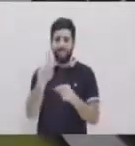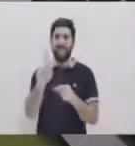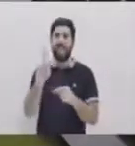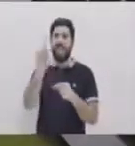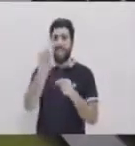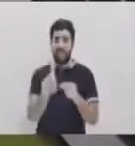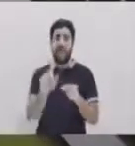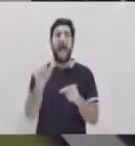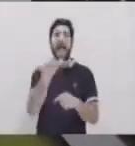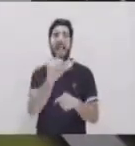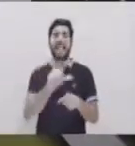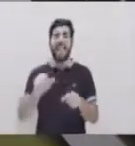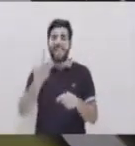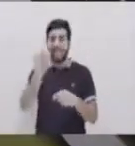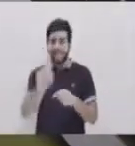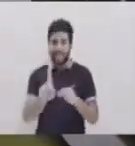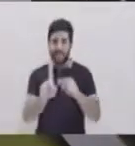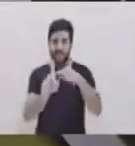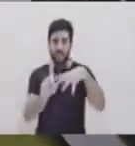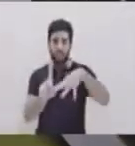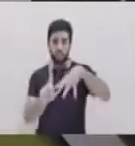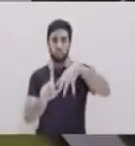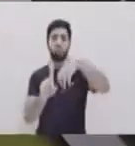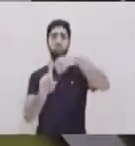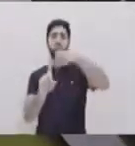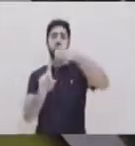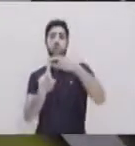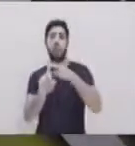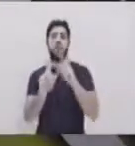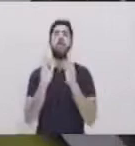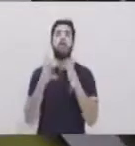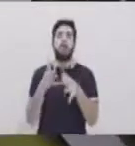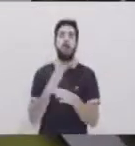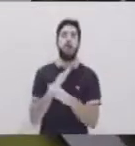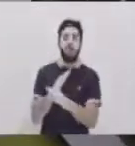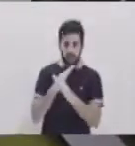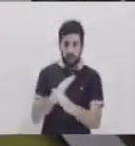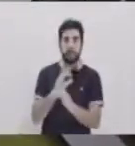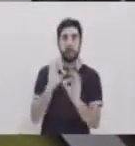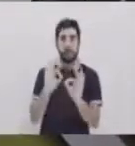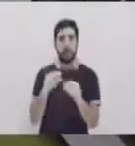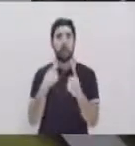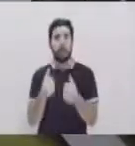el contacto que tiene ella con el aceite es que logra mantener